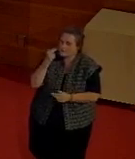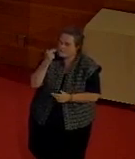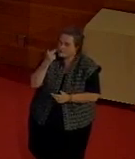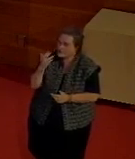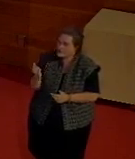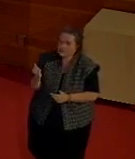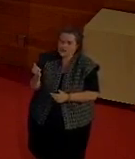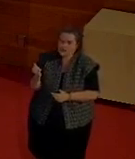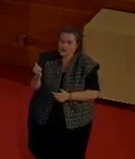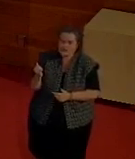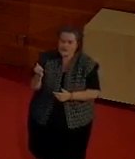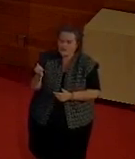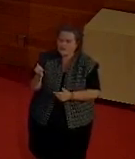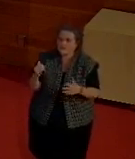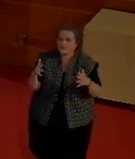estando